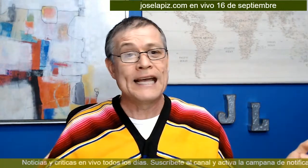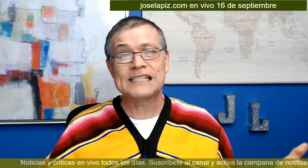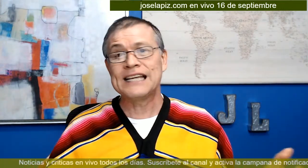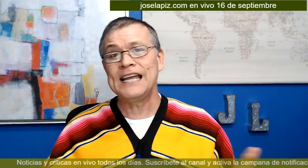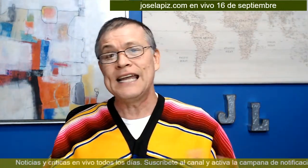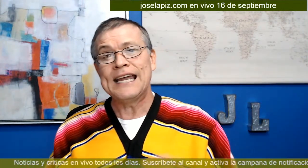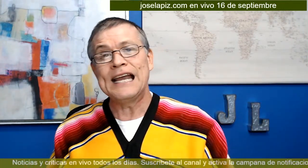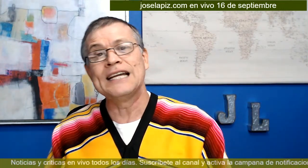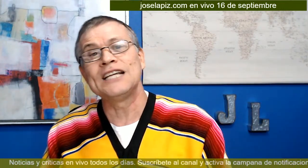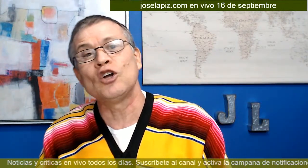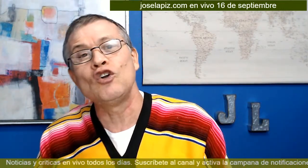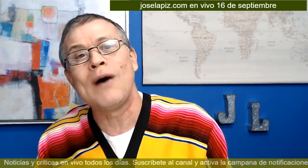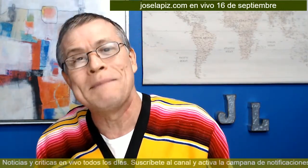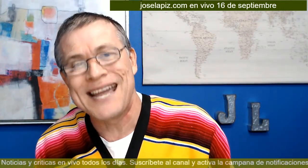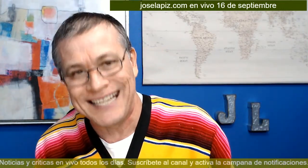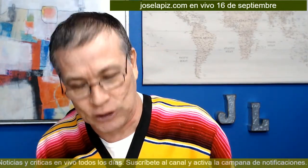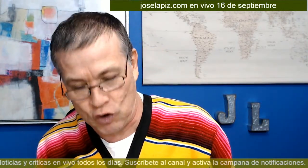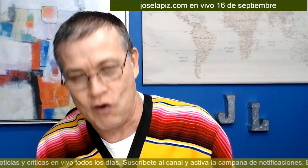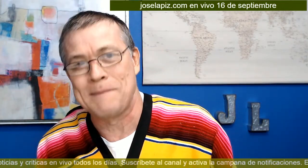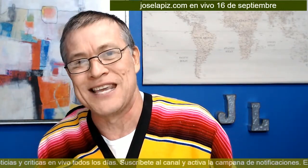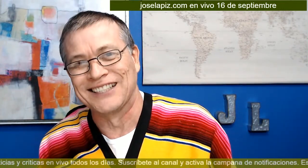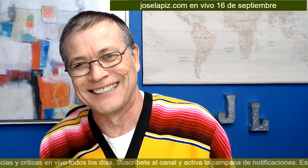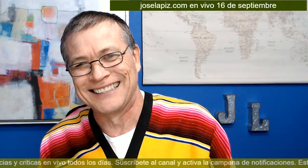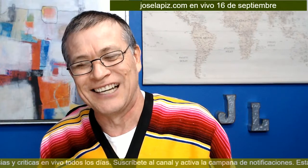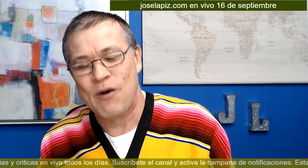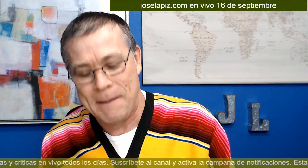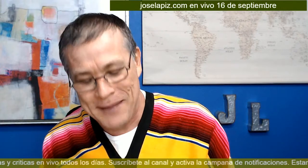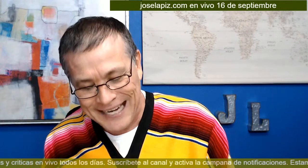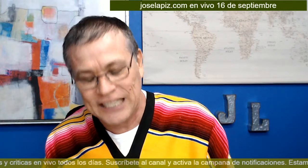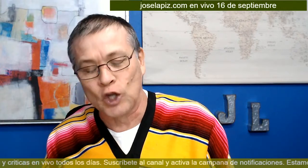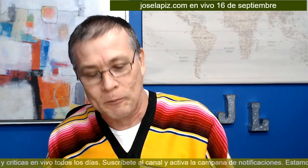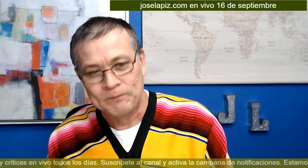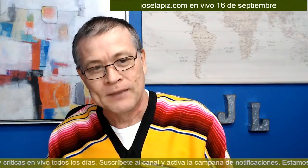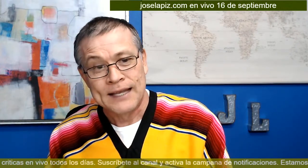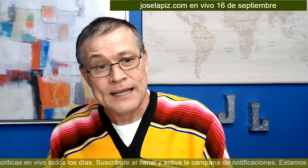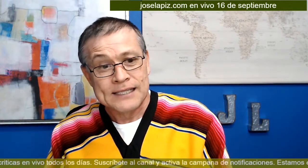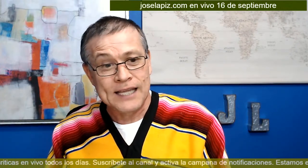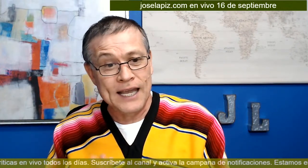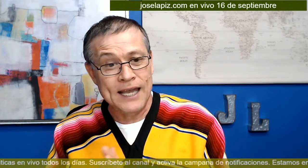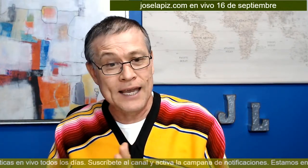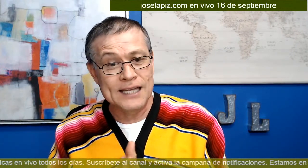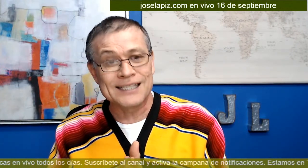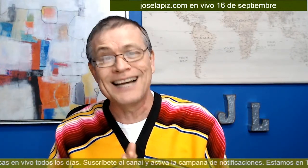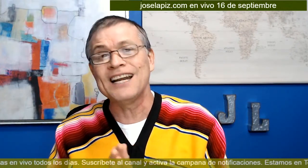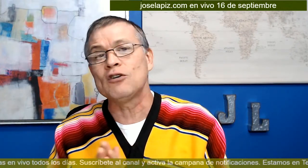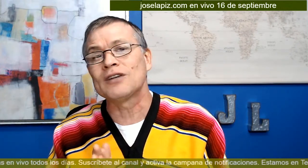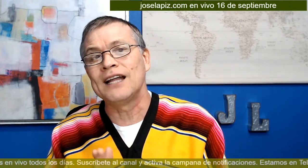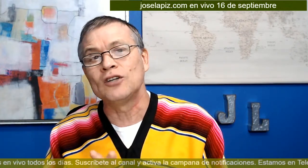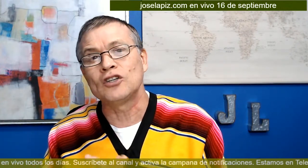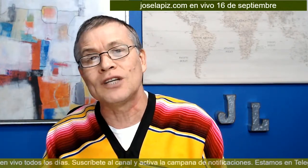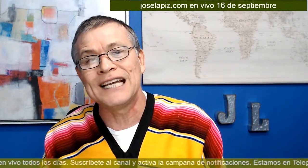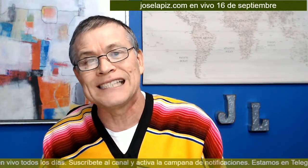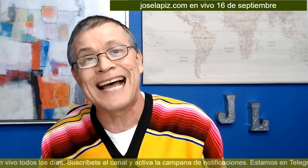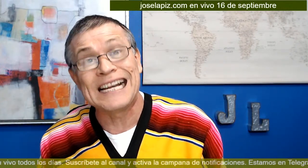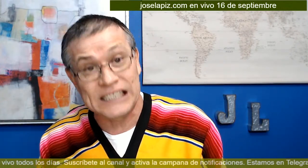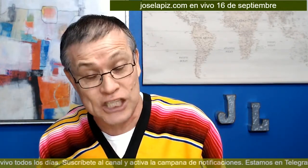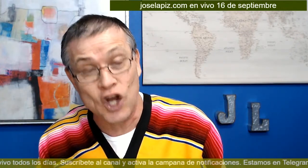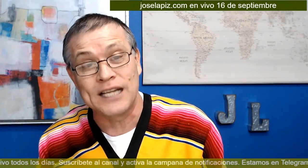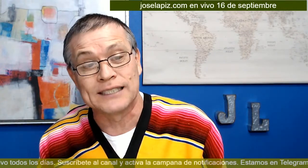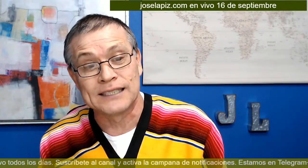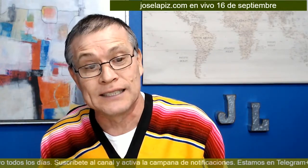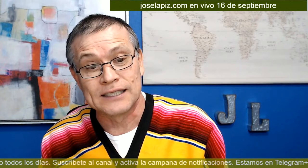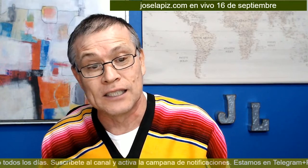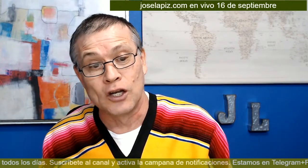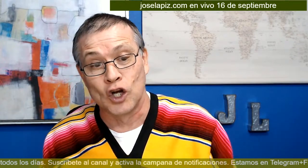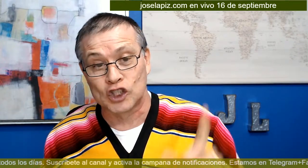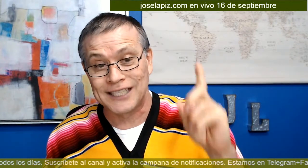es que el grito lo ameritó, amigos, lo ameritó. se están recordando tres